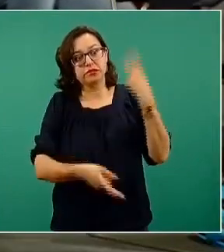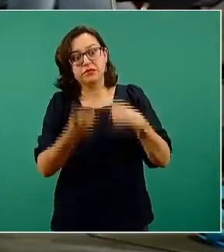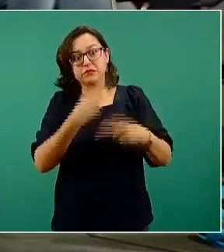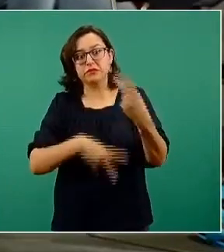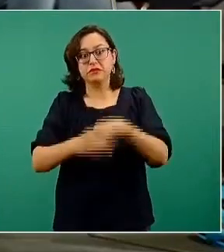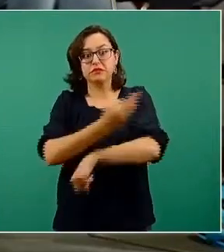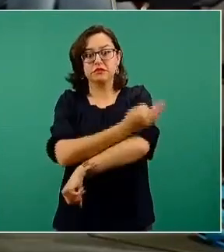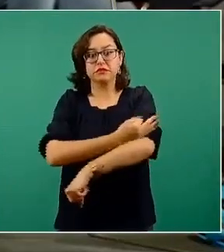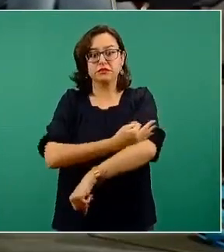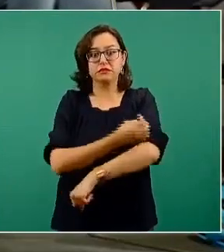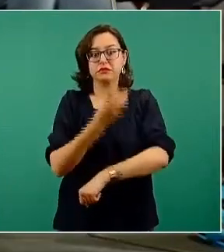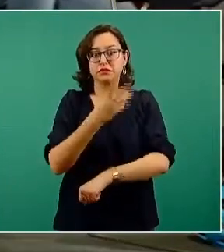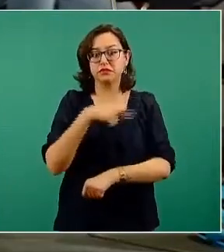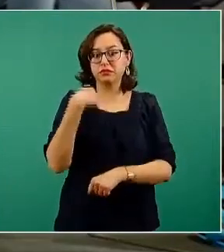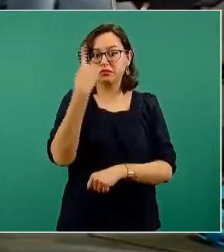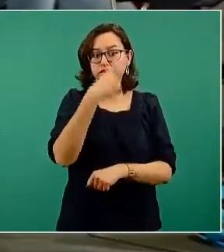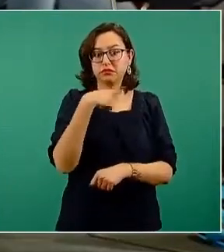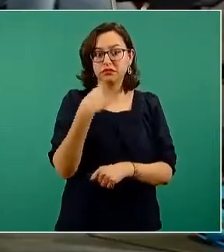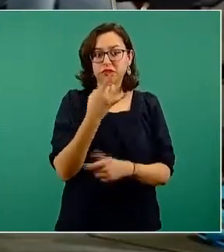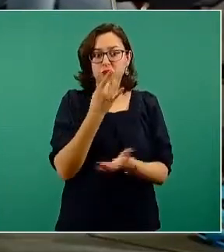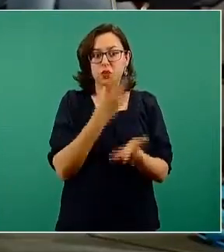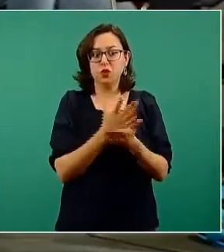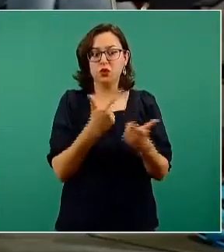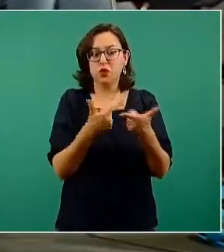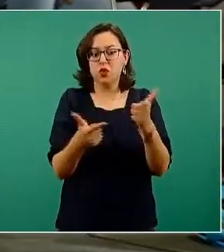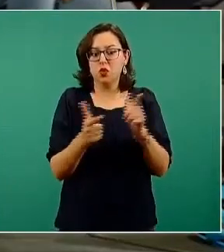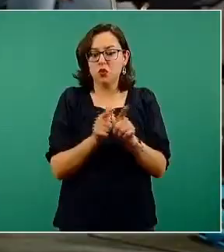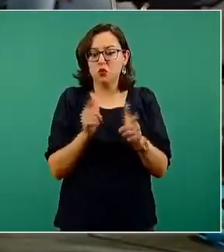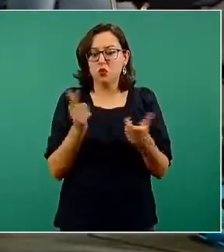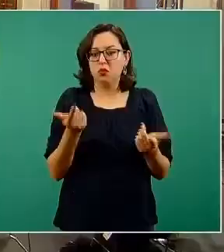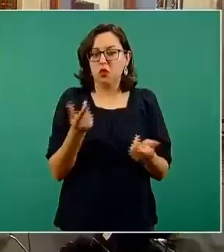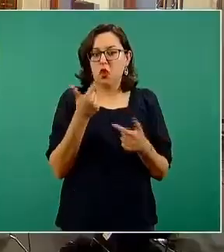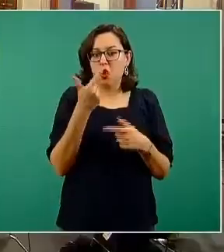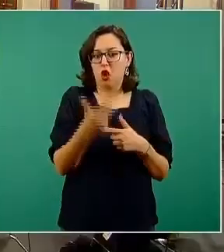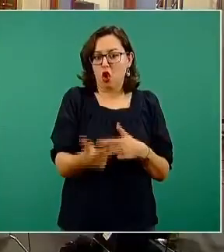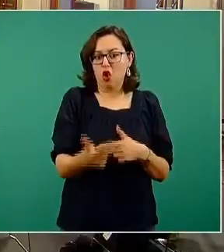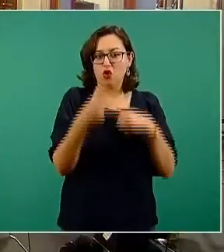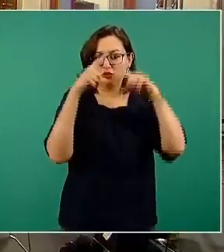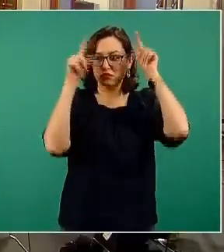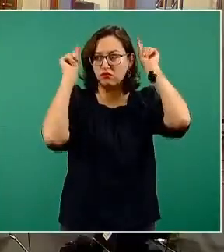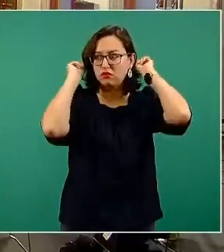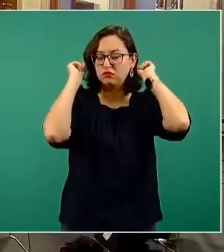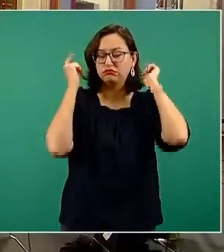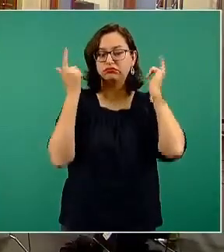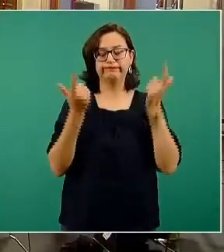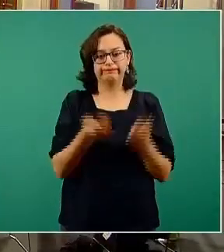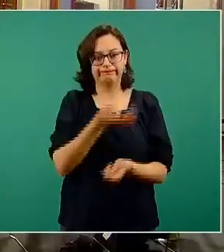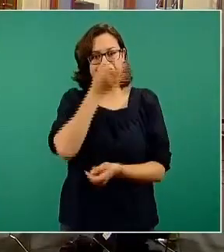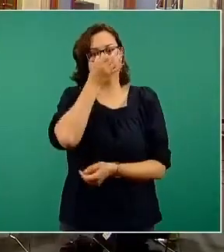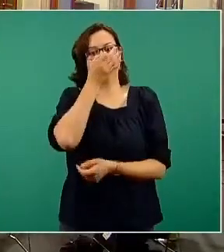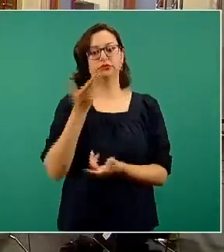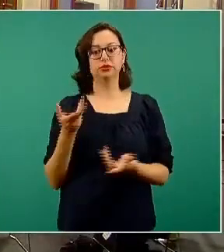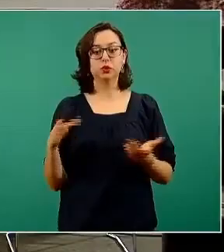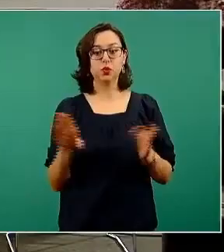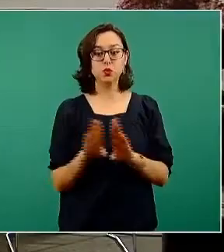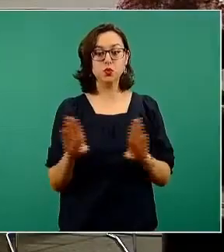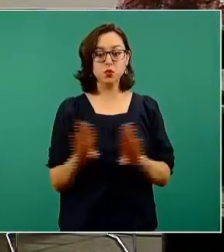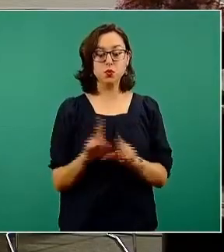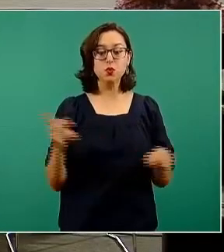vacunarlos y solamente son 8 enfermeras. ¿Ahí qué se puede hacer al respecto? Gracias. Sí,